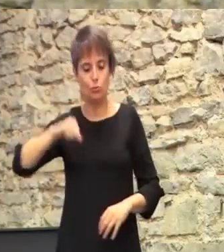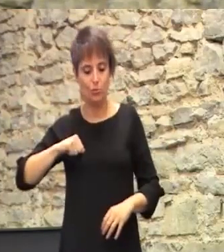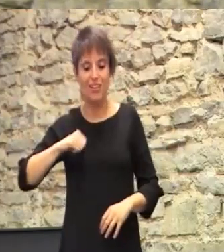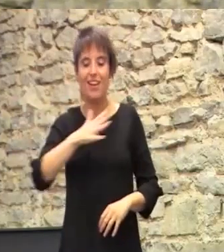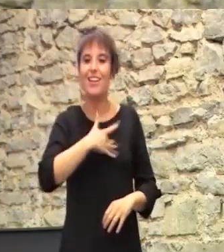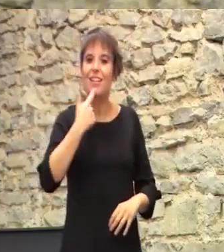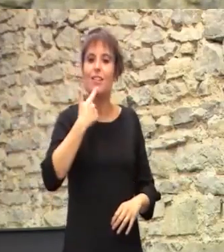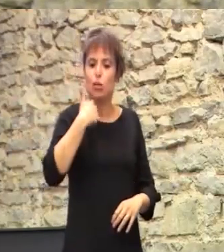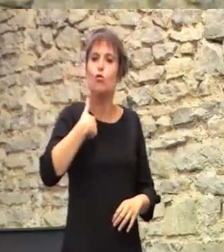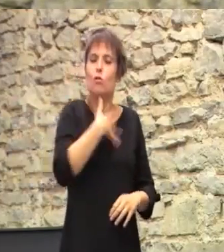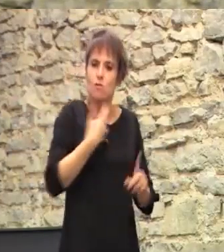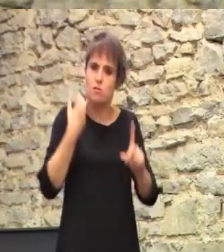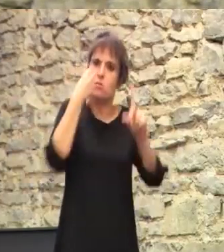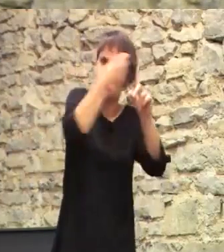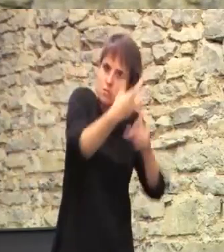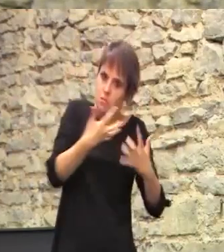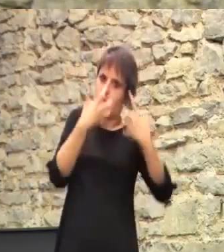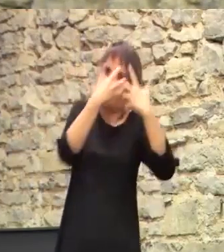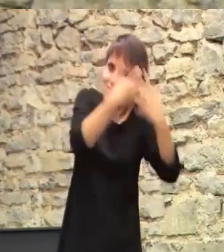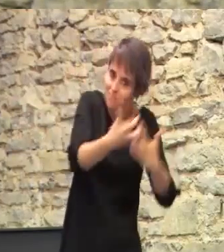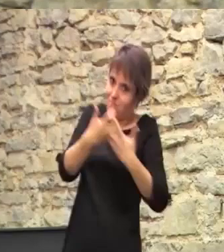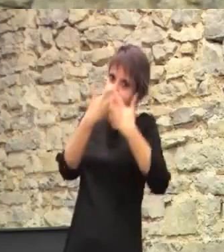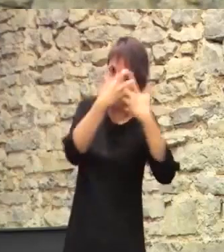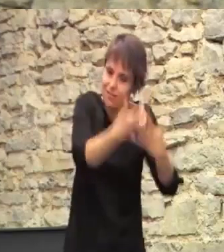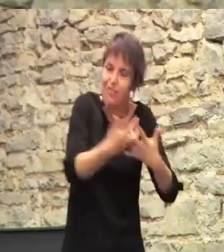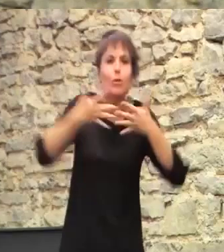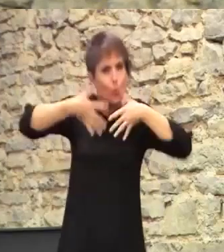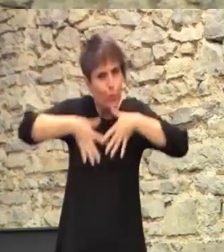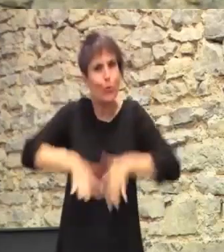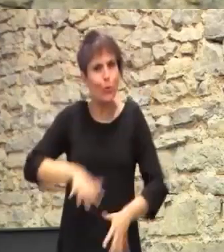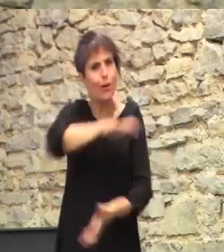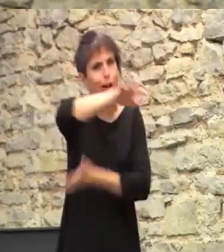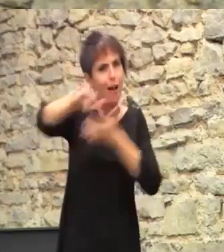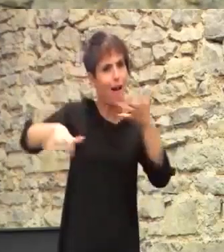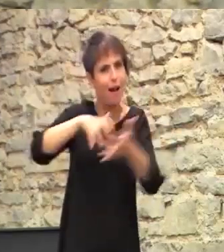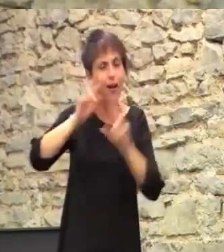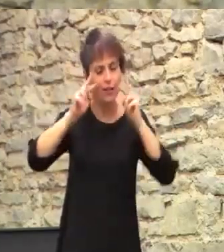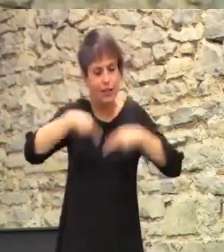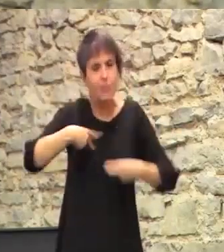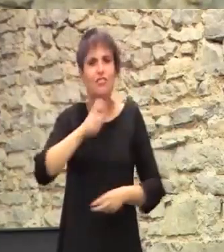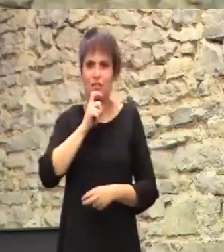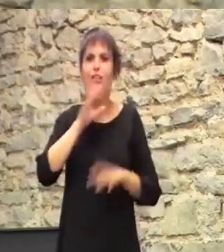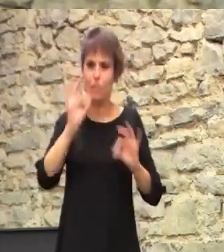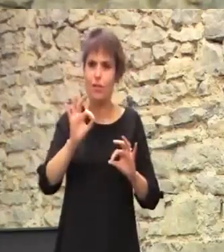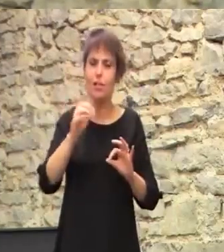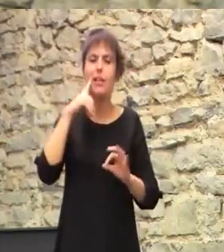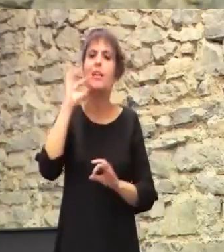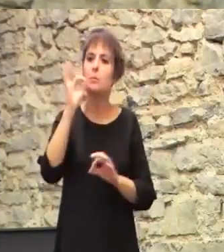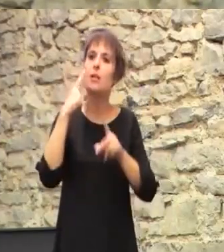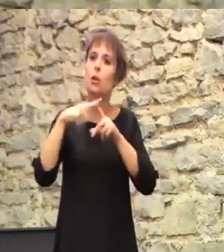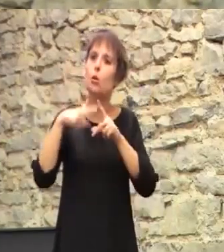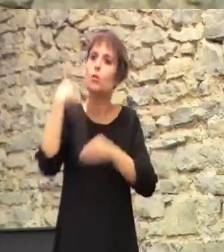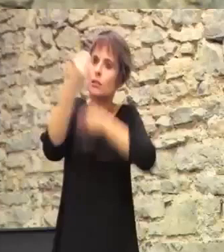contracorriente es complicado legitimar la en la subjetividad hacemos cosas